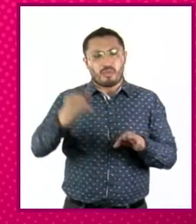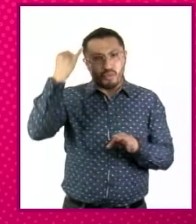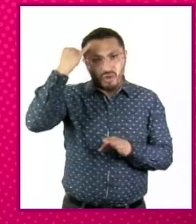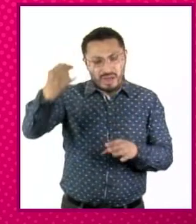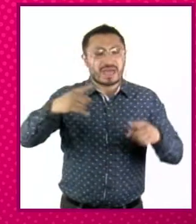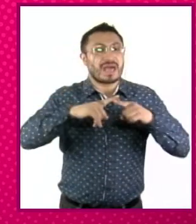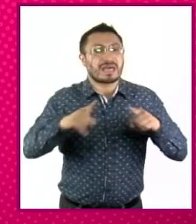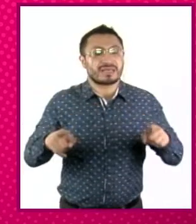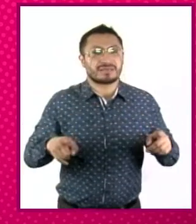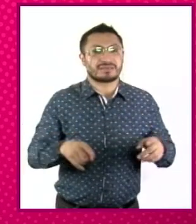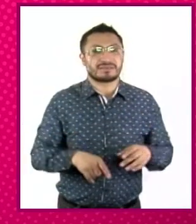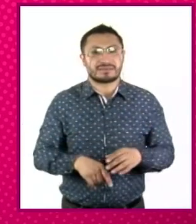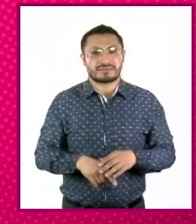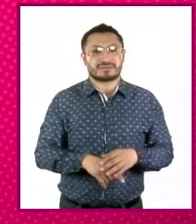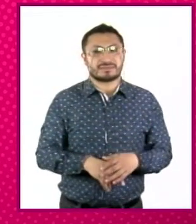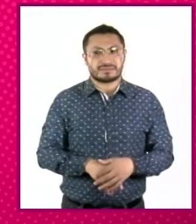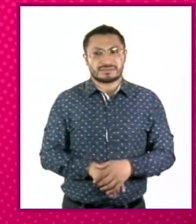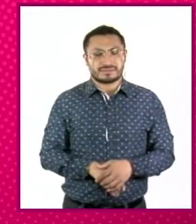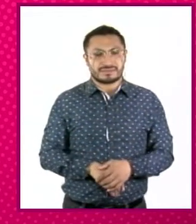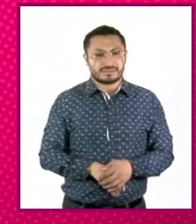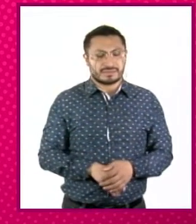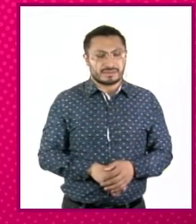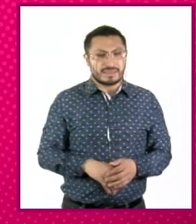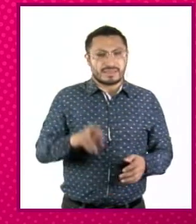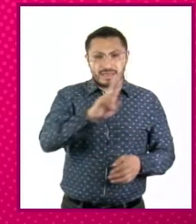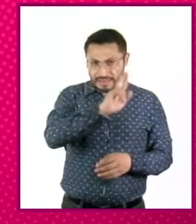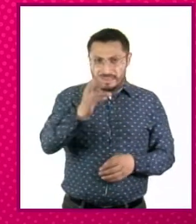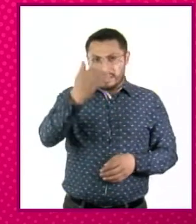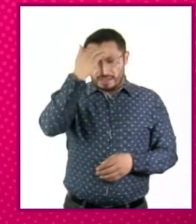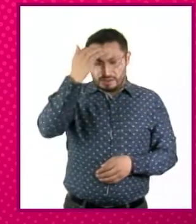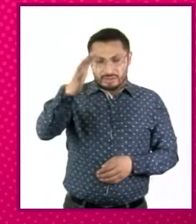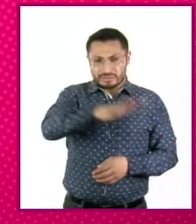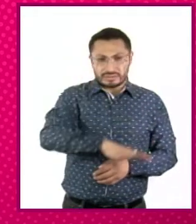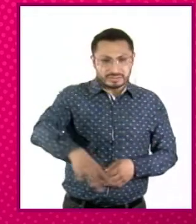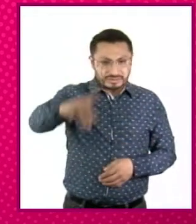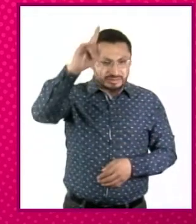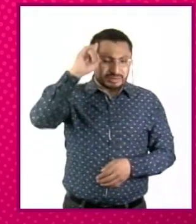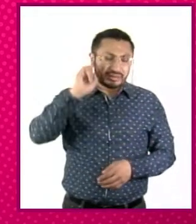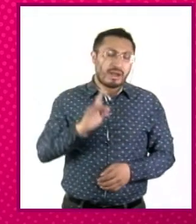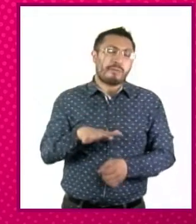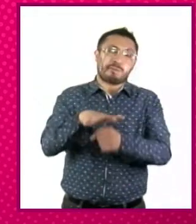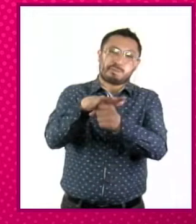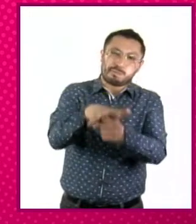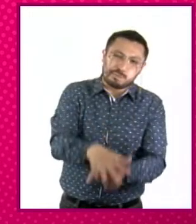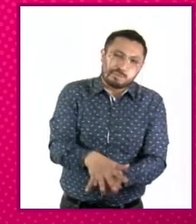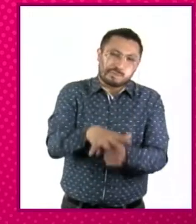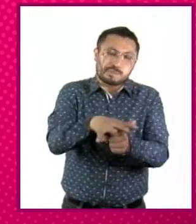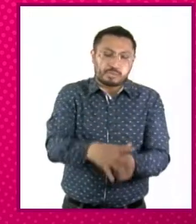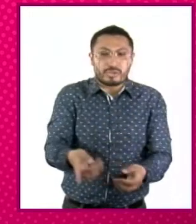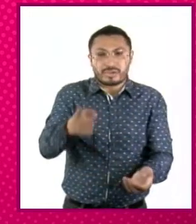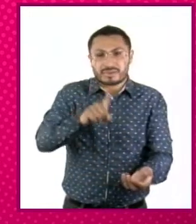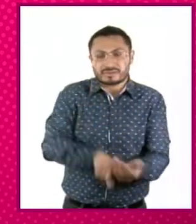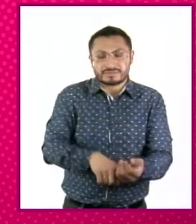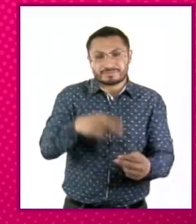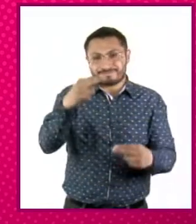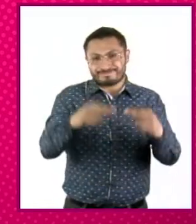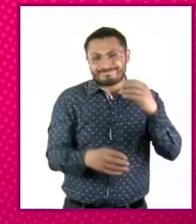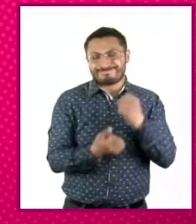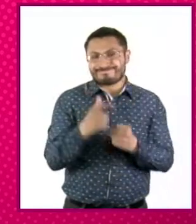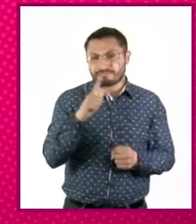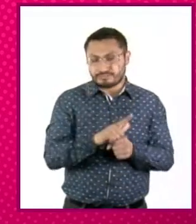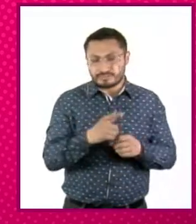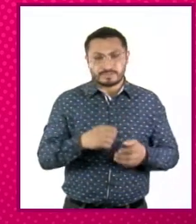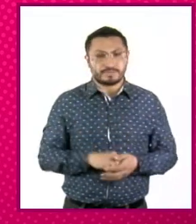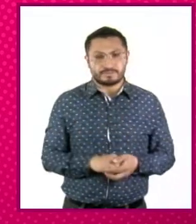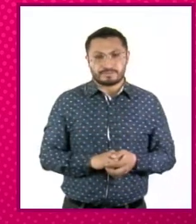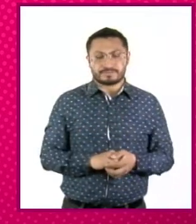Mill, está en que reconoce a las mujeres como oprimidas dentro de una clase social.